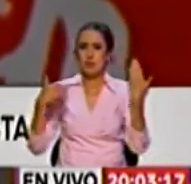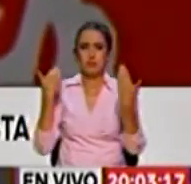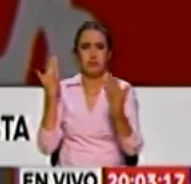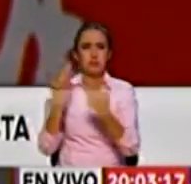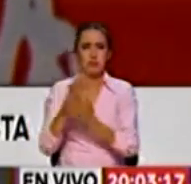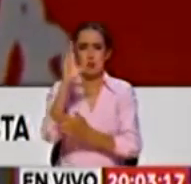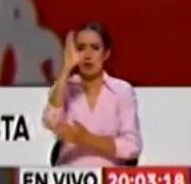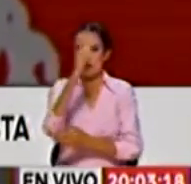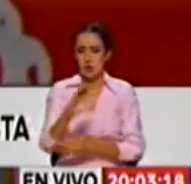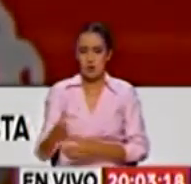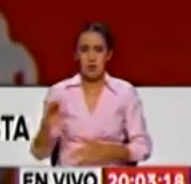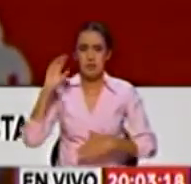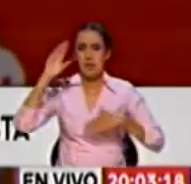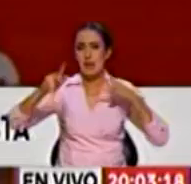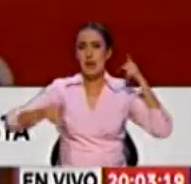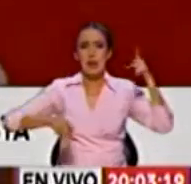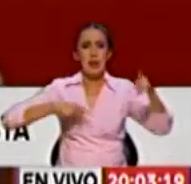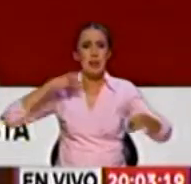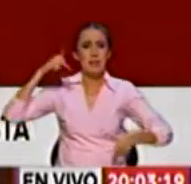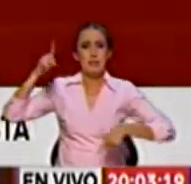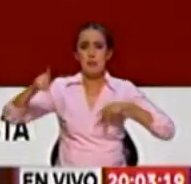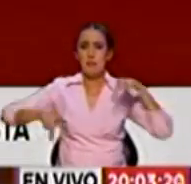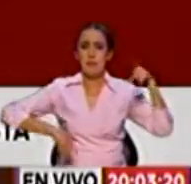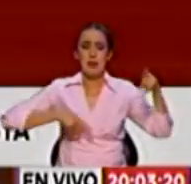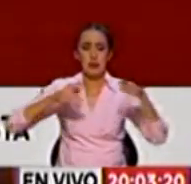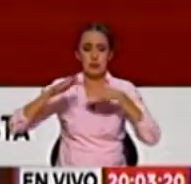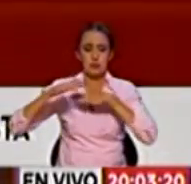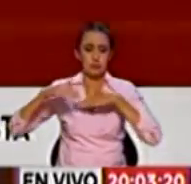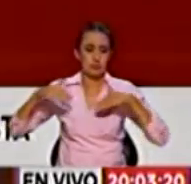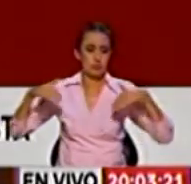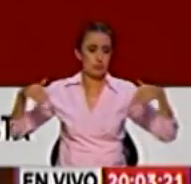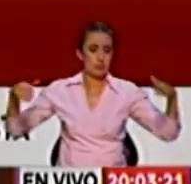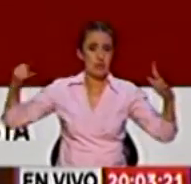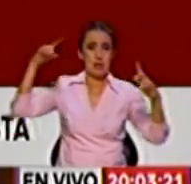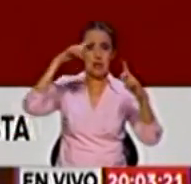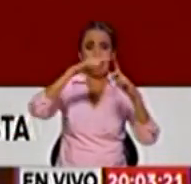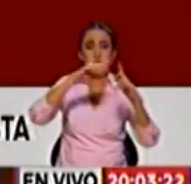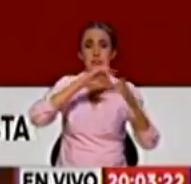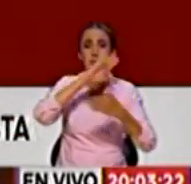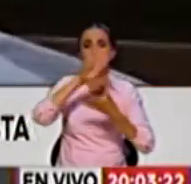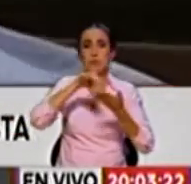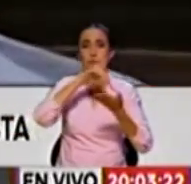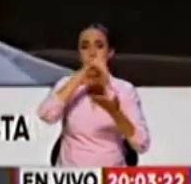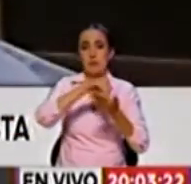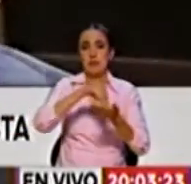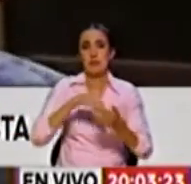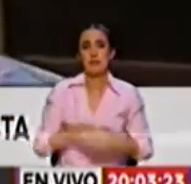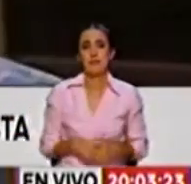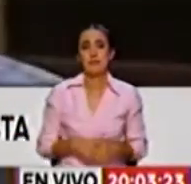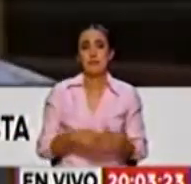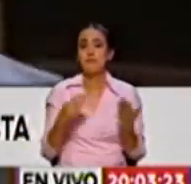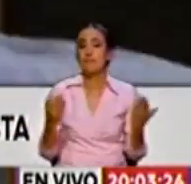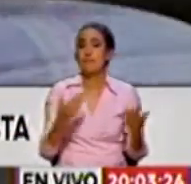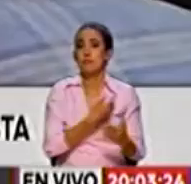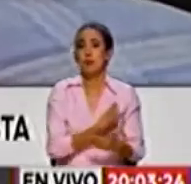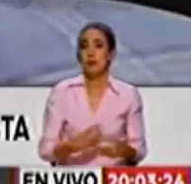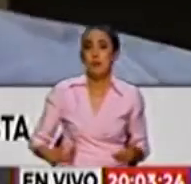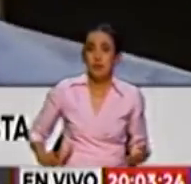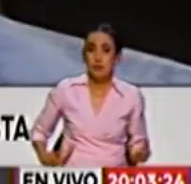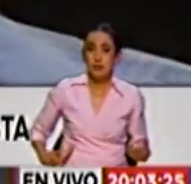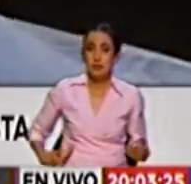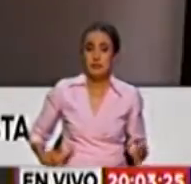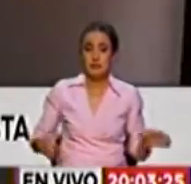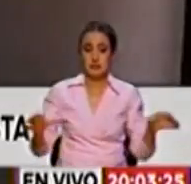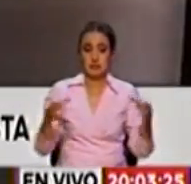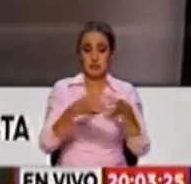costero a orillas del Pacífico, por la península de Santa Elena, hasta llegar a Manta, en Manabí. Para el presidente de la Federación Nacional